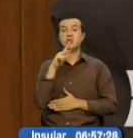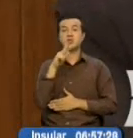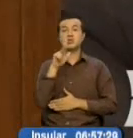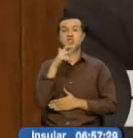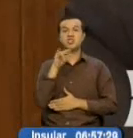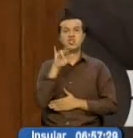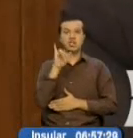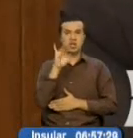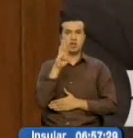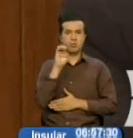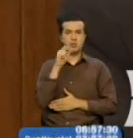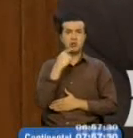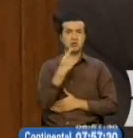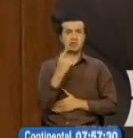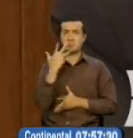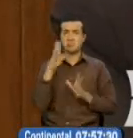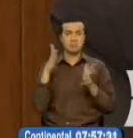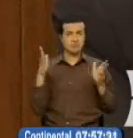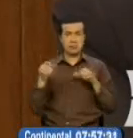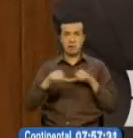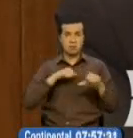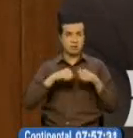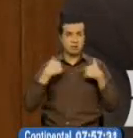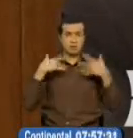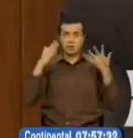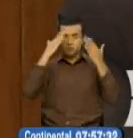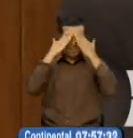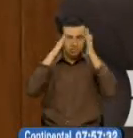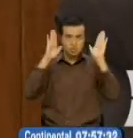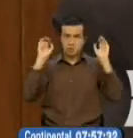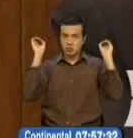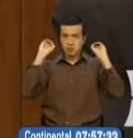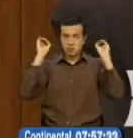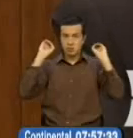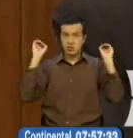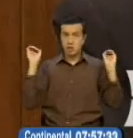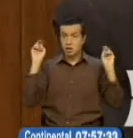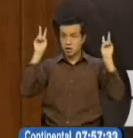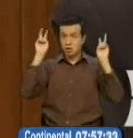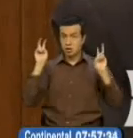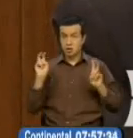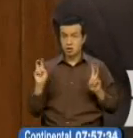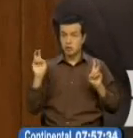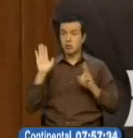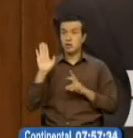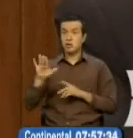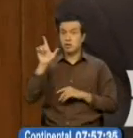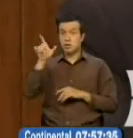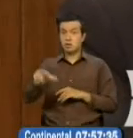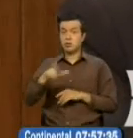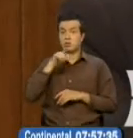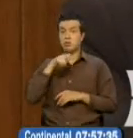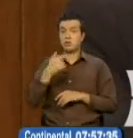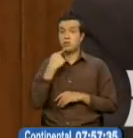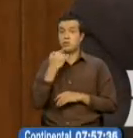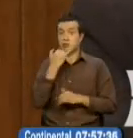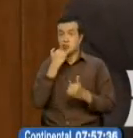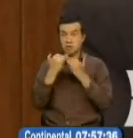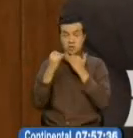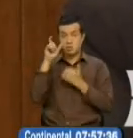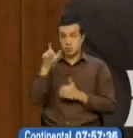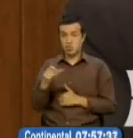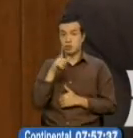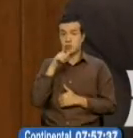no. Pero en mi administración no conocimos ningún hecho relacionado a una inconducta de parte